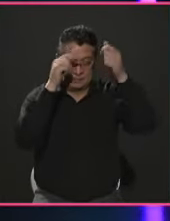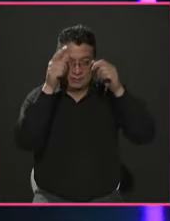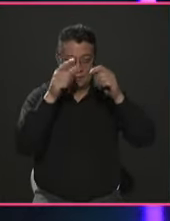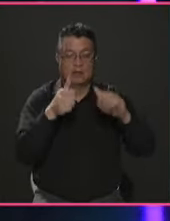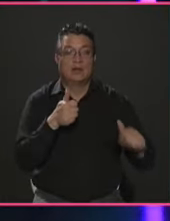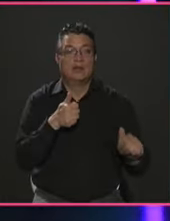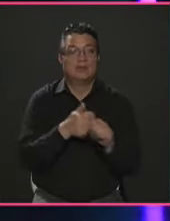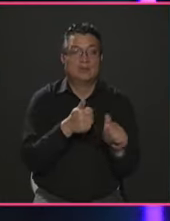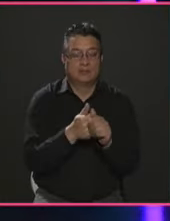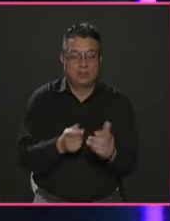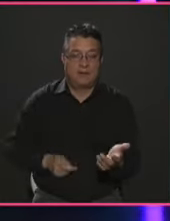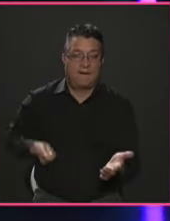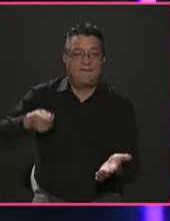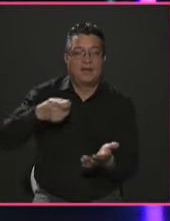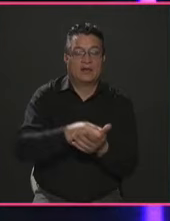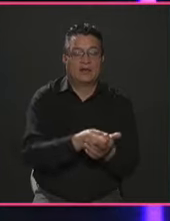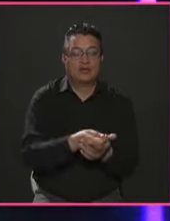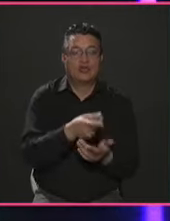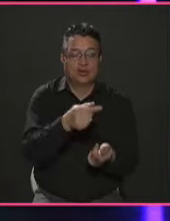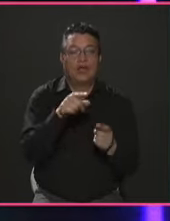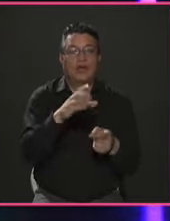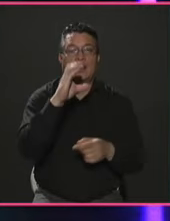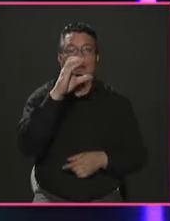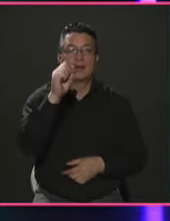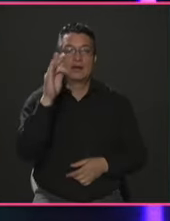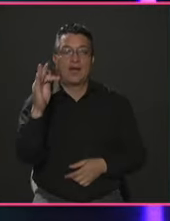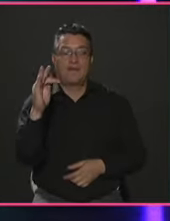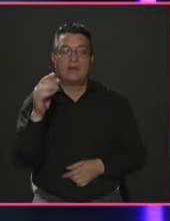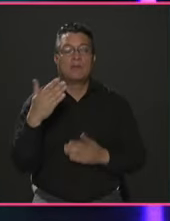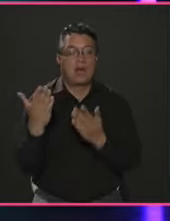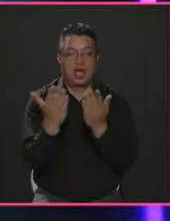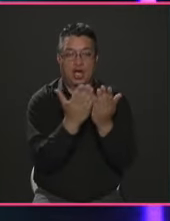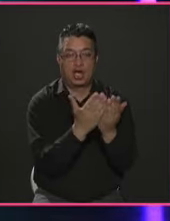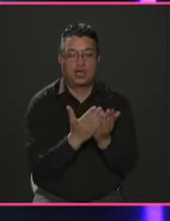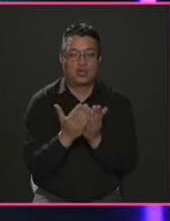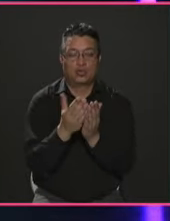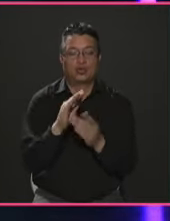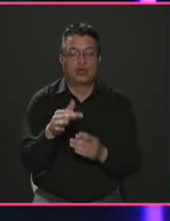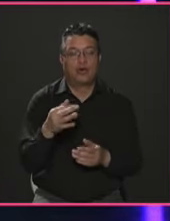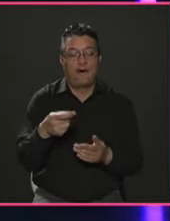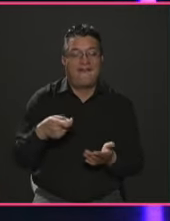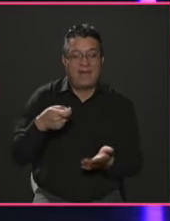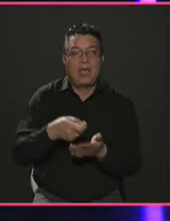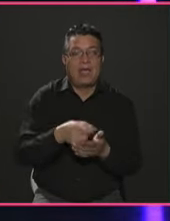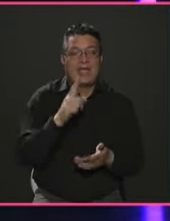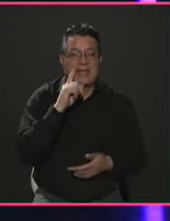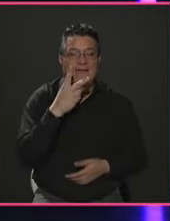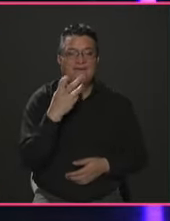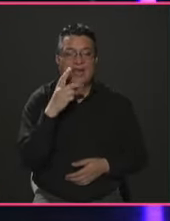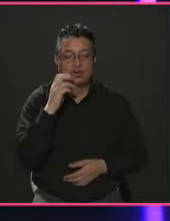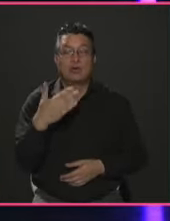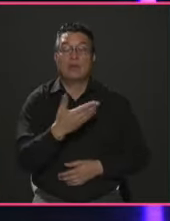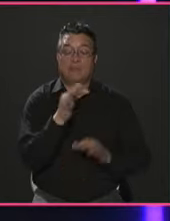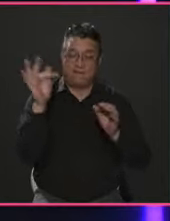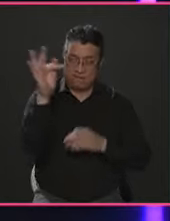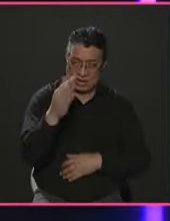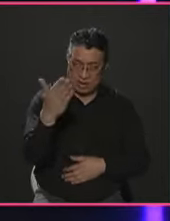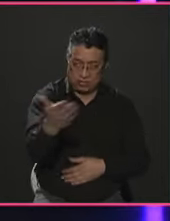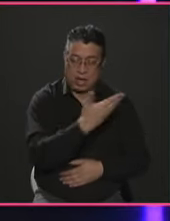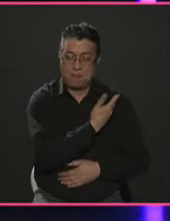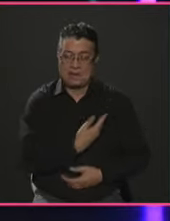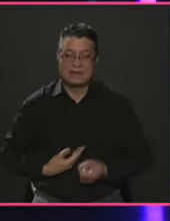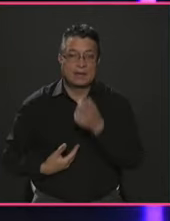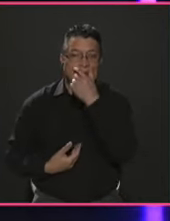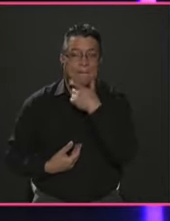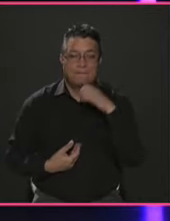asesoramiento y financiamiento no reembolsable de caf para los estudios de preinversión felicitaciones presidente borich a usted y a